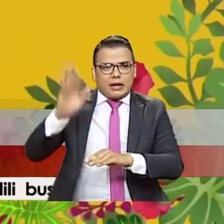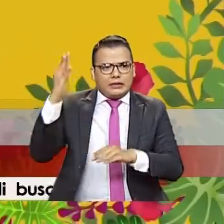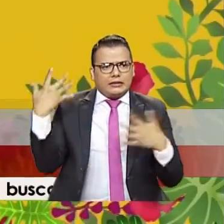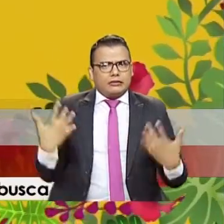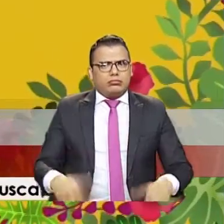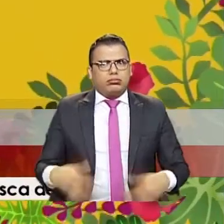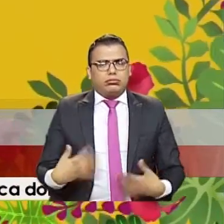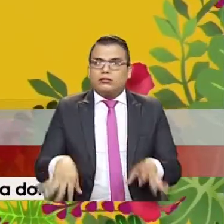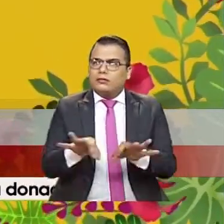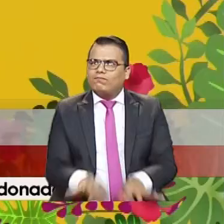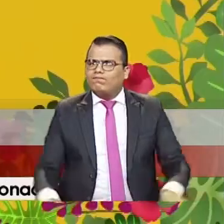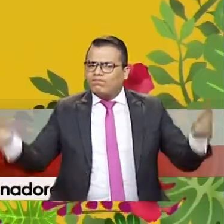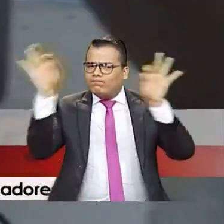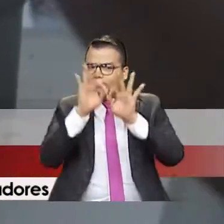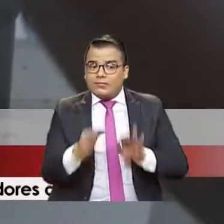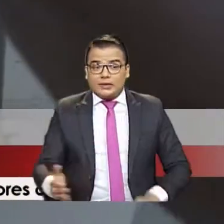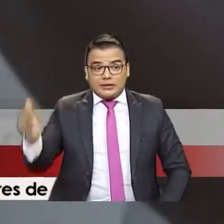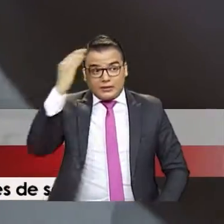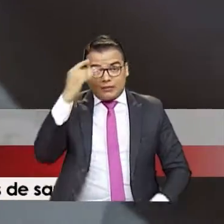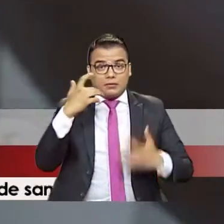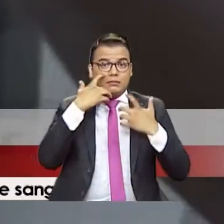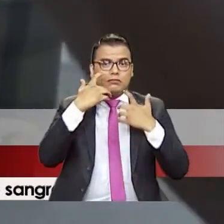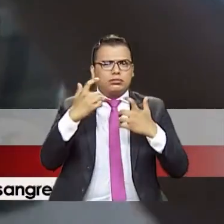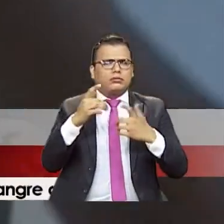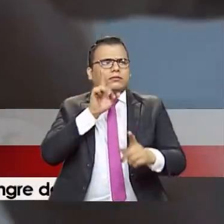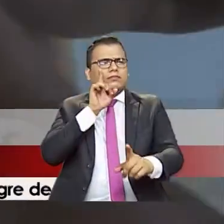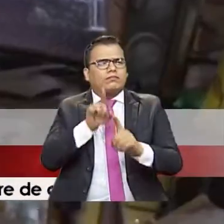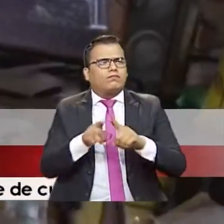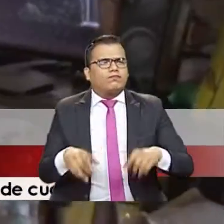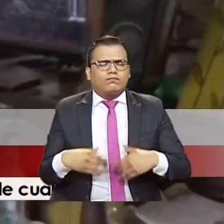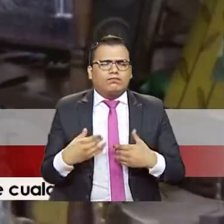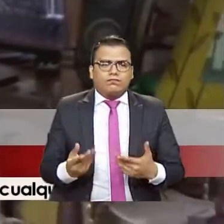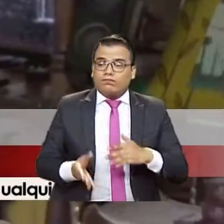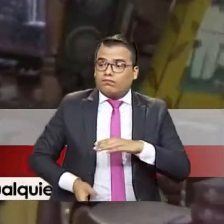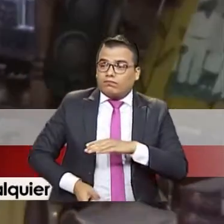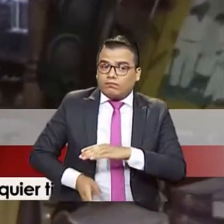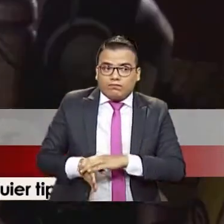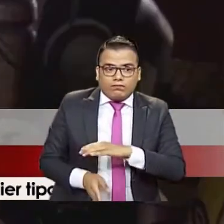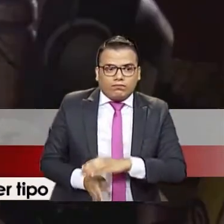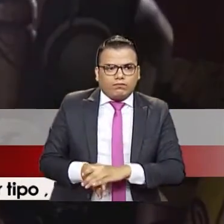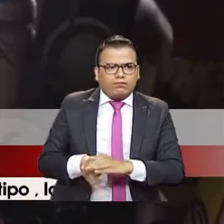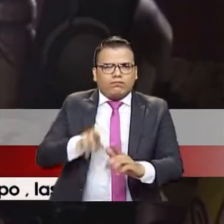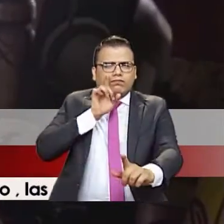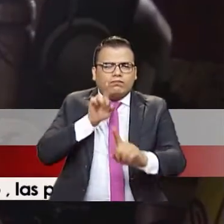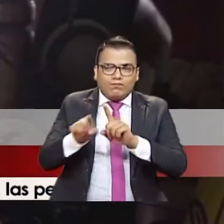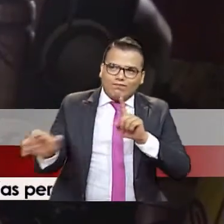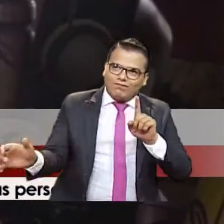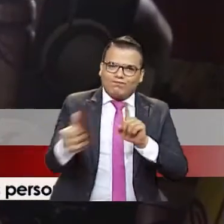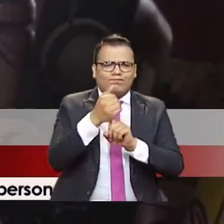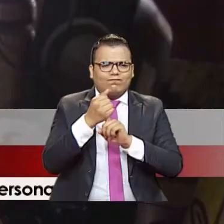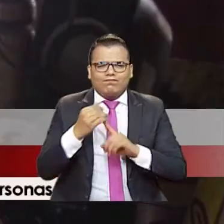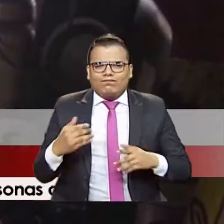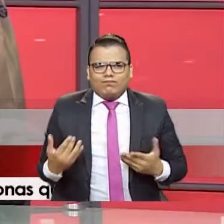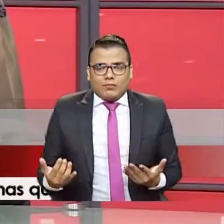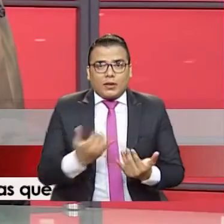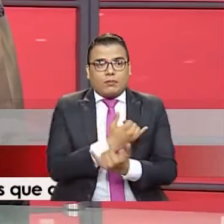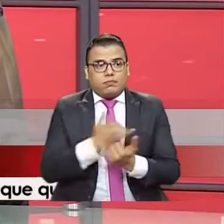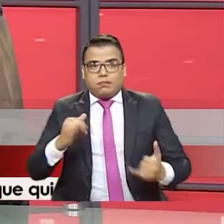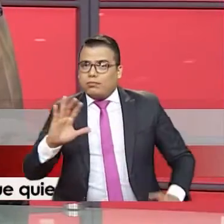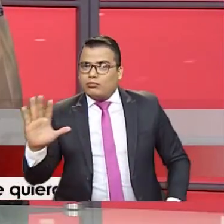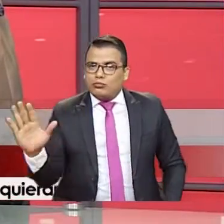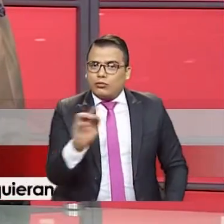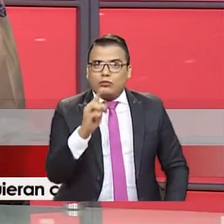y que es fundamental para que logremos realmente llegar a esa meta que tenemos de conectar a todos los colombianos